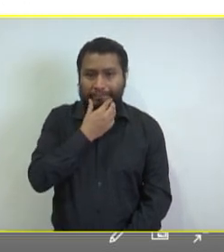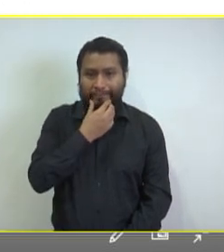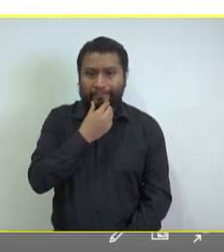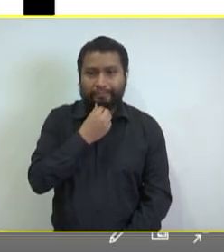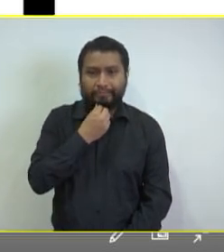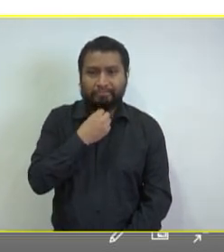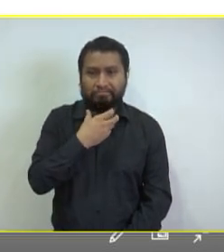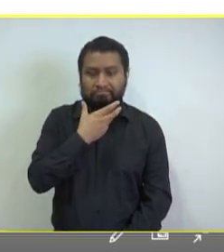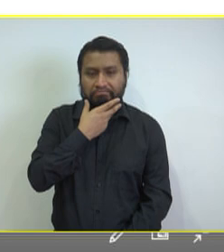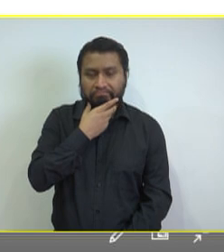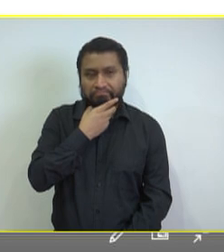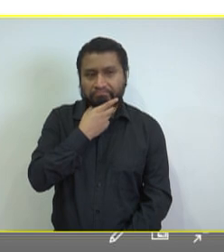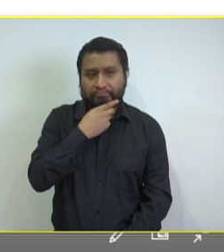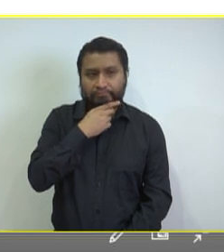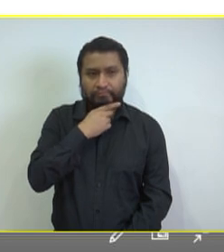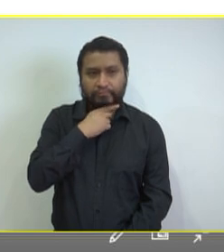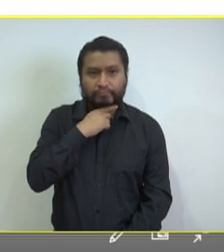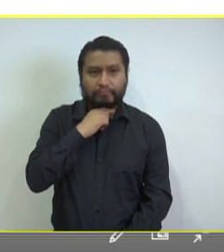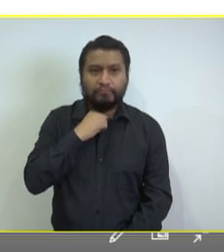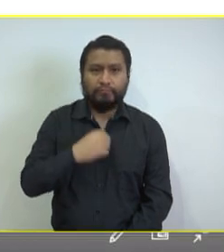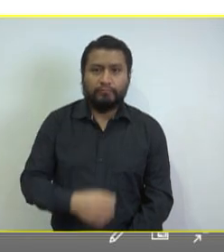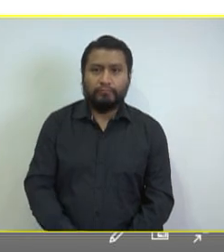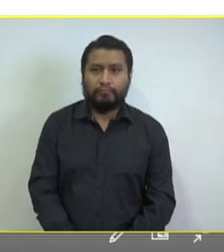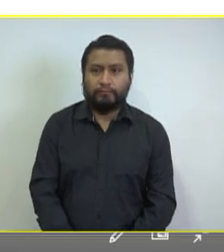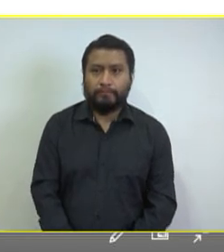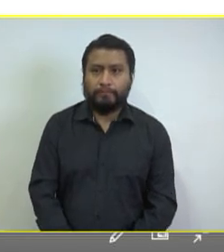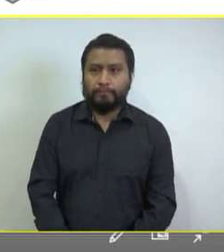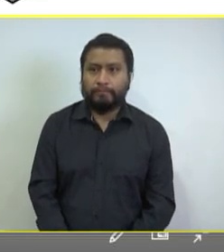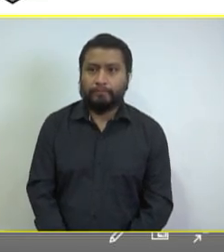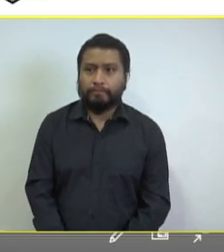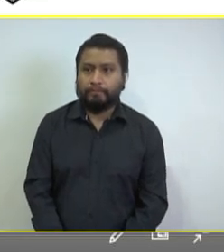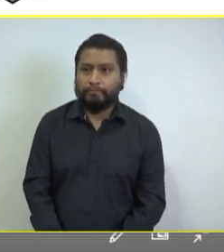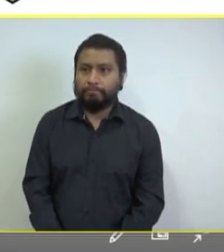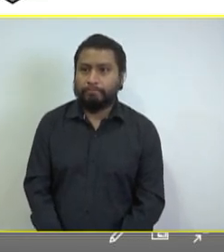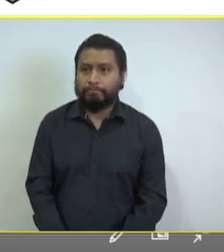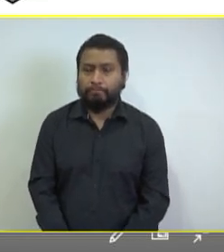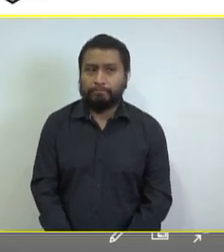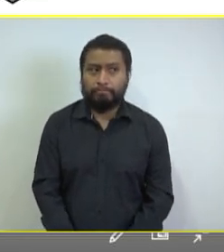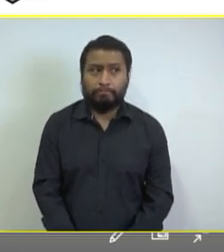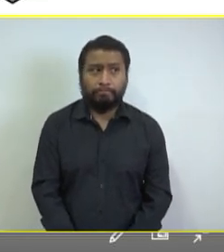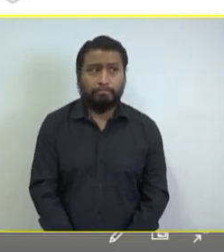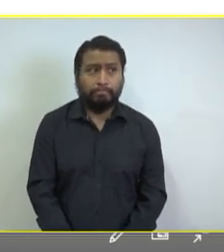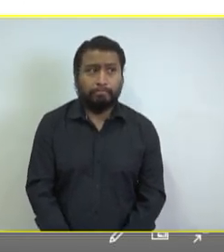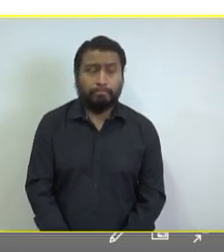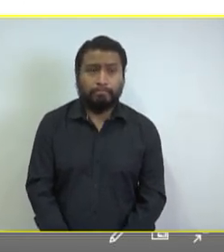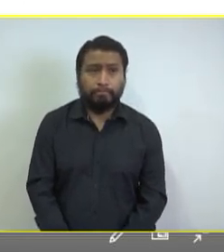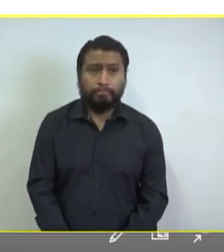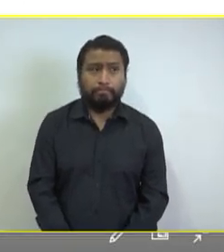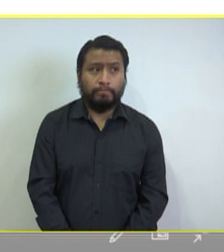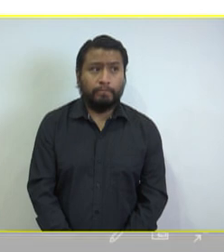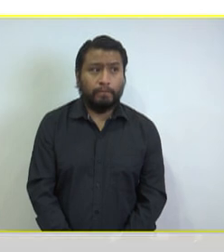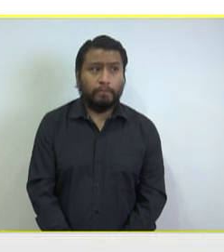Sí, todo tiene los cuales tenemos el 50. Se escucha raro. No